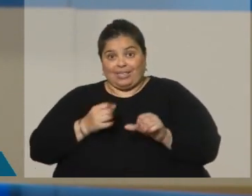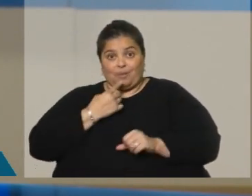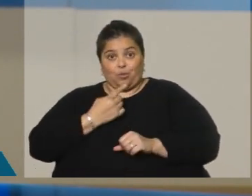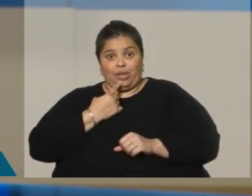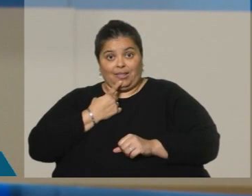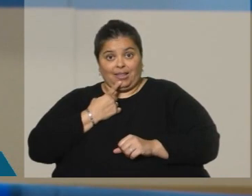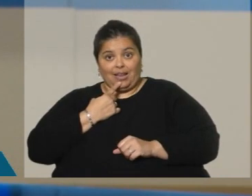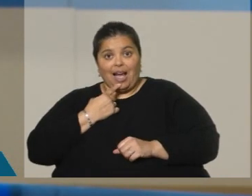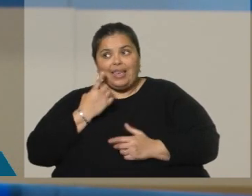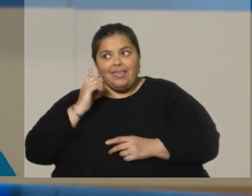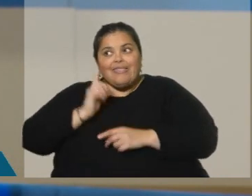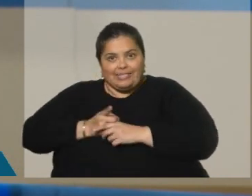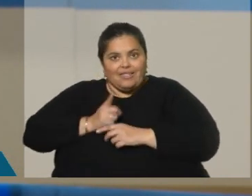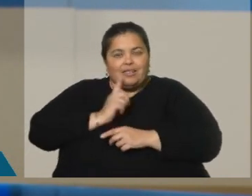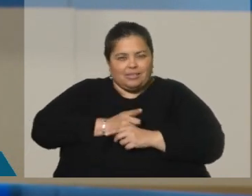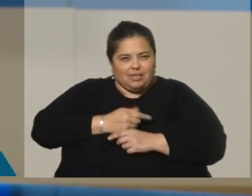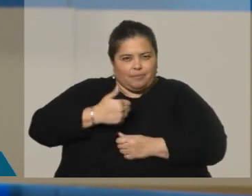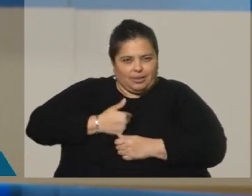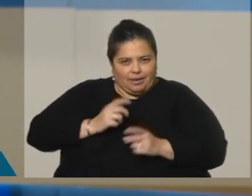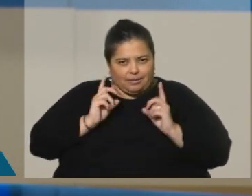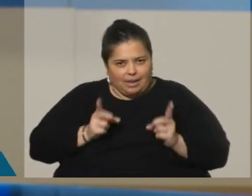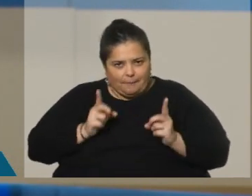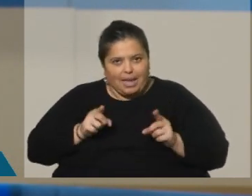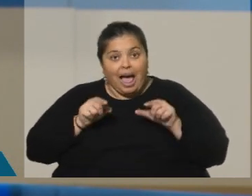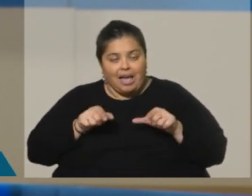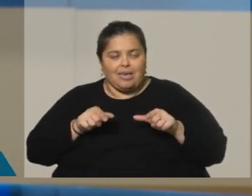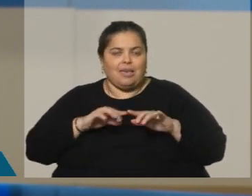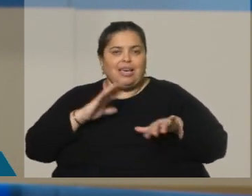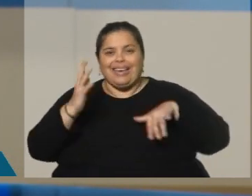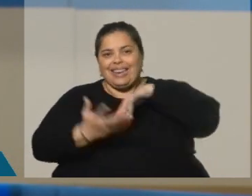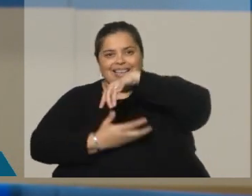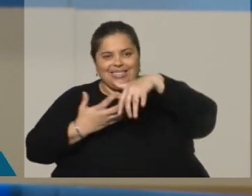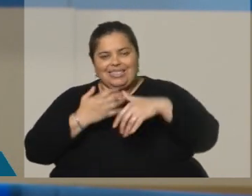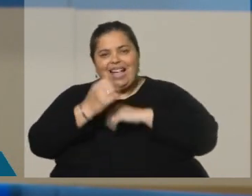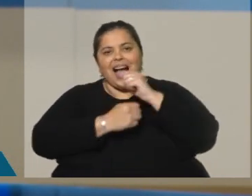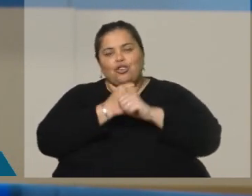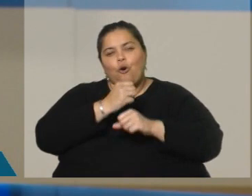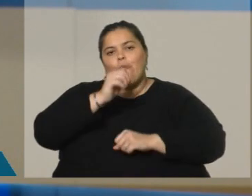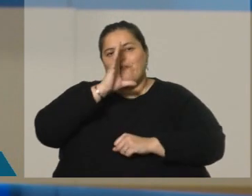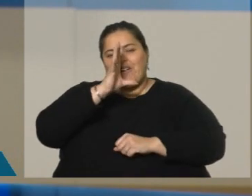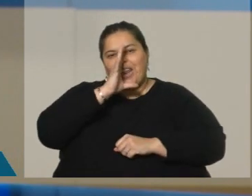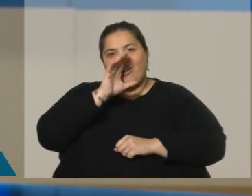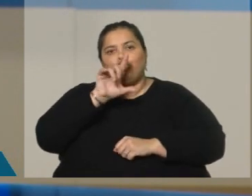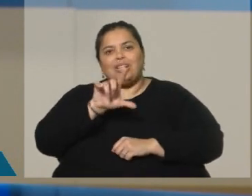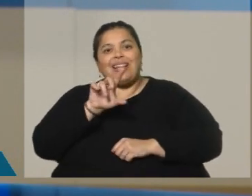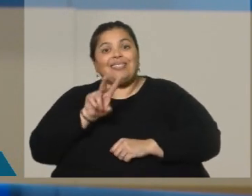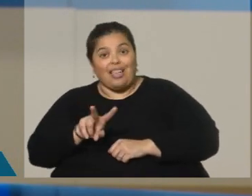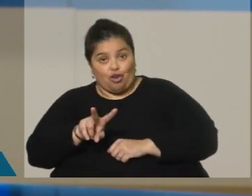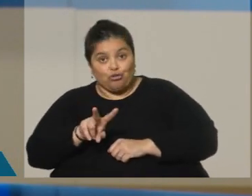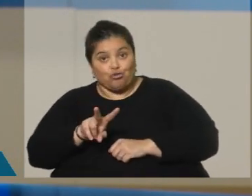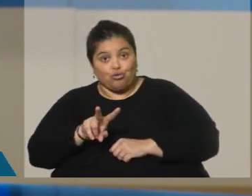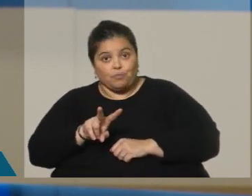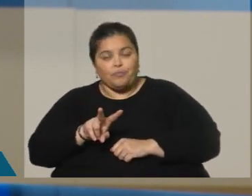a tener capacidad de decisión dice que la crisis de febrero del 72 de los comunicados cuatro y siete y